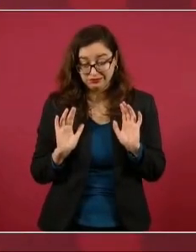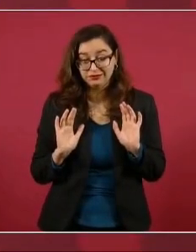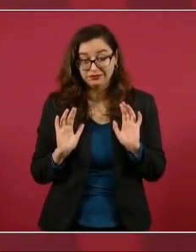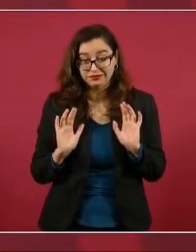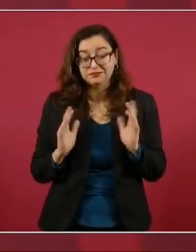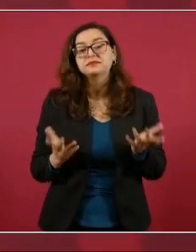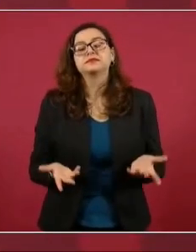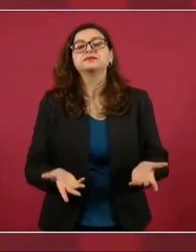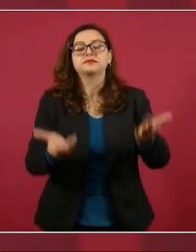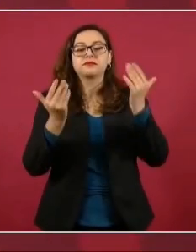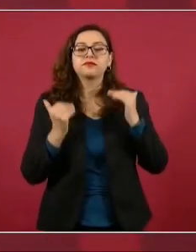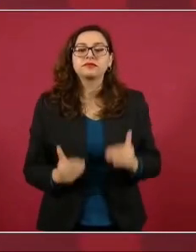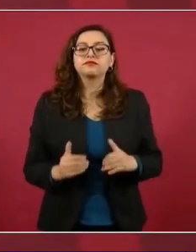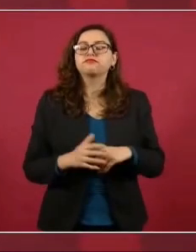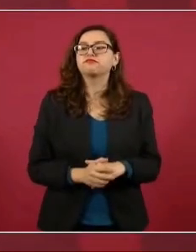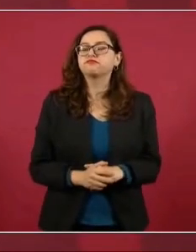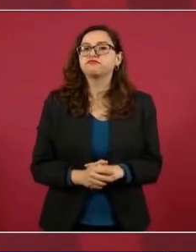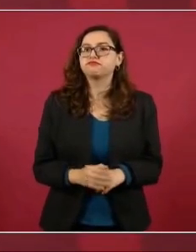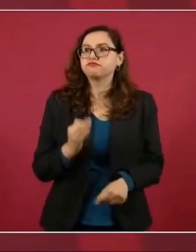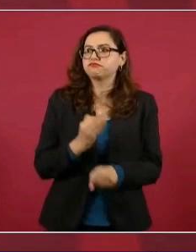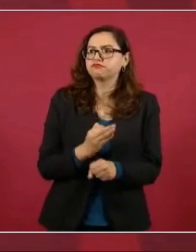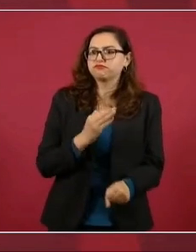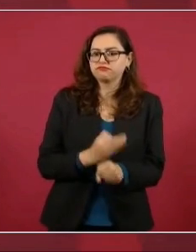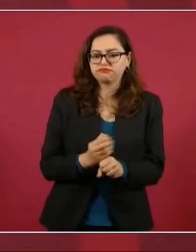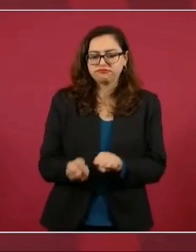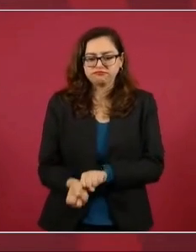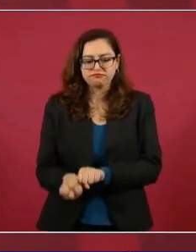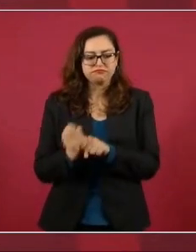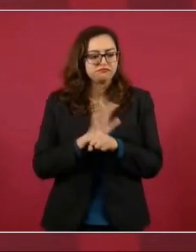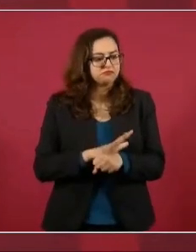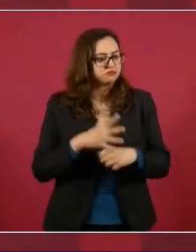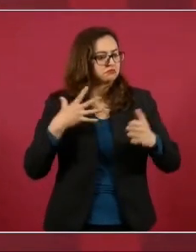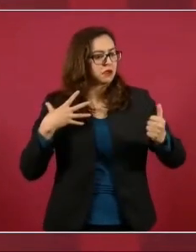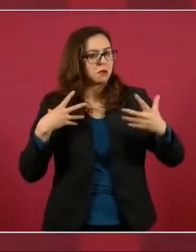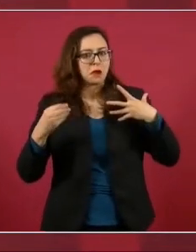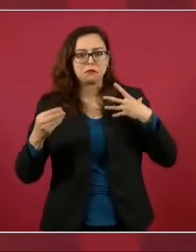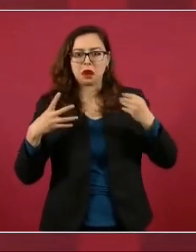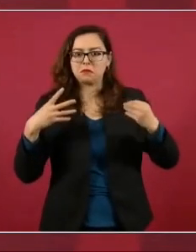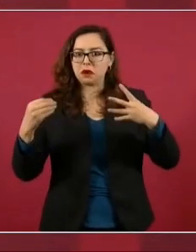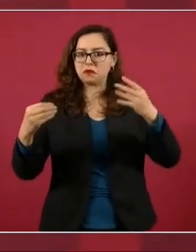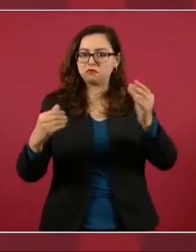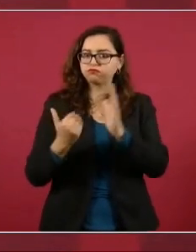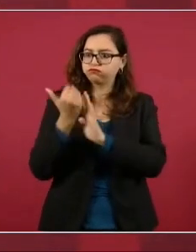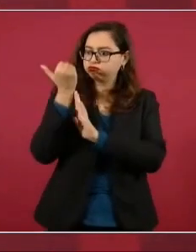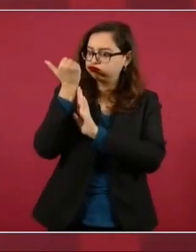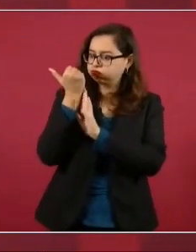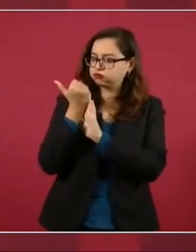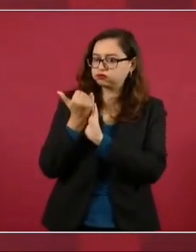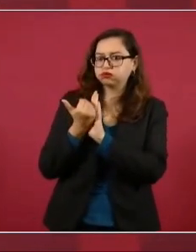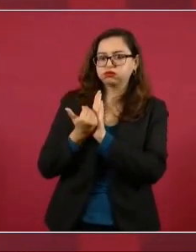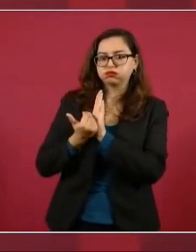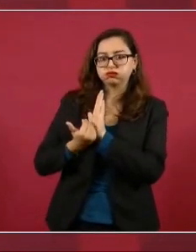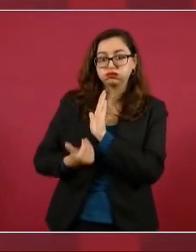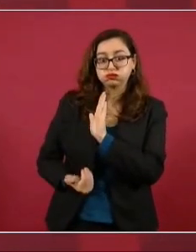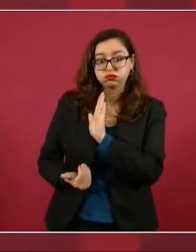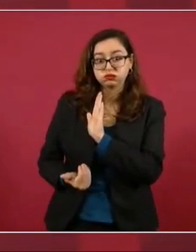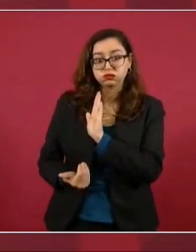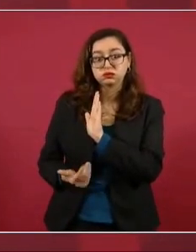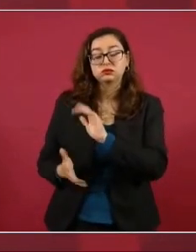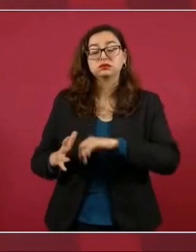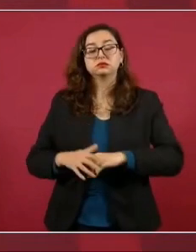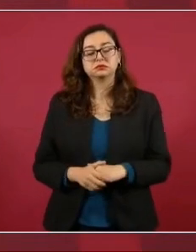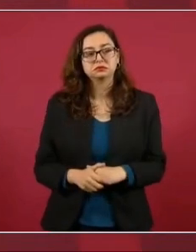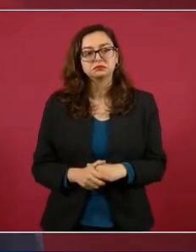que tenemos mínima actividad de la epidemia de COVID, seguimos aclarando?